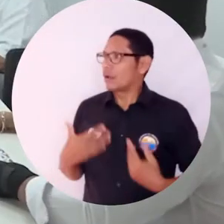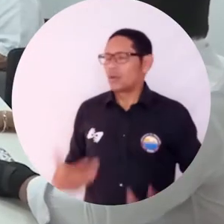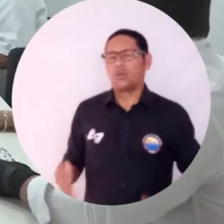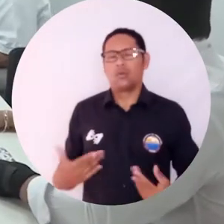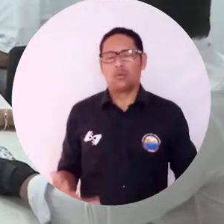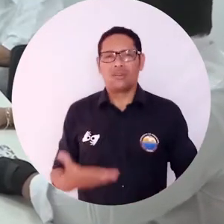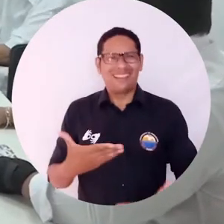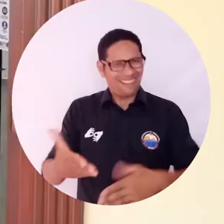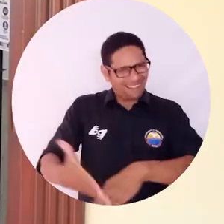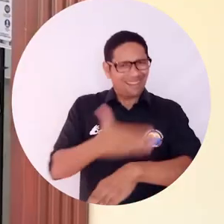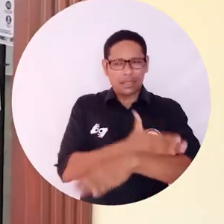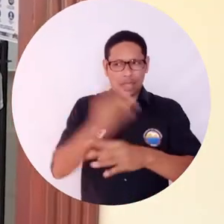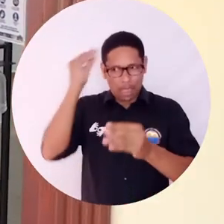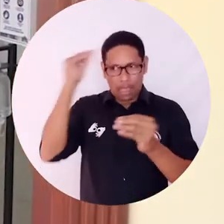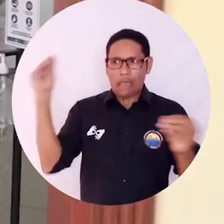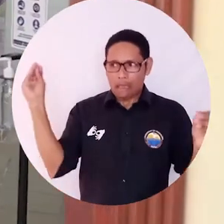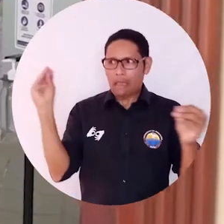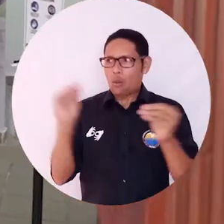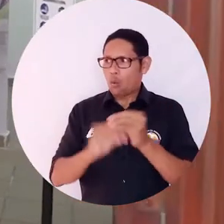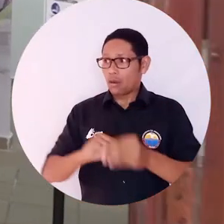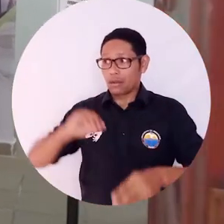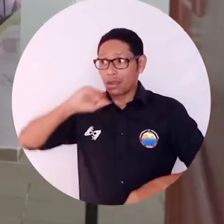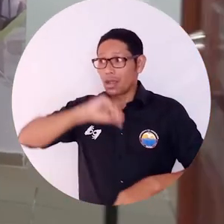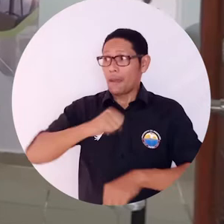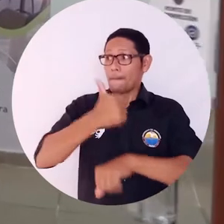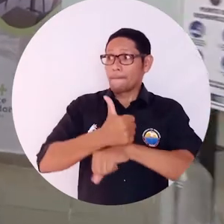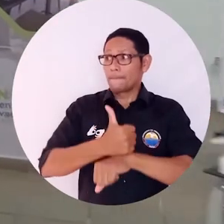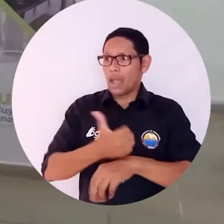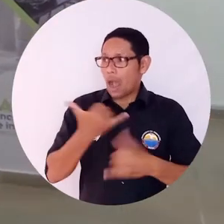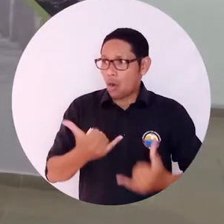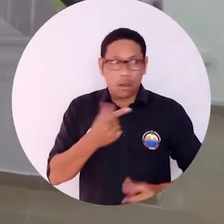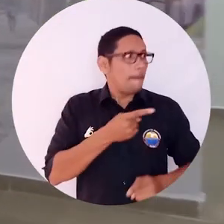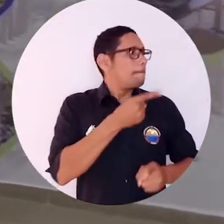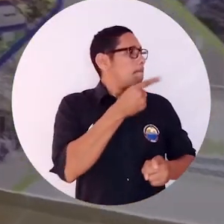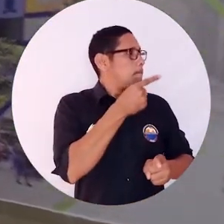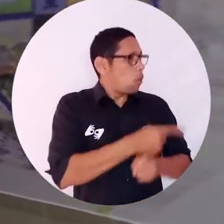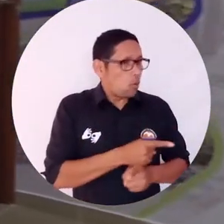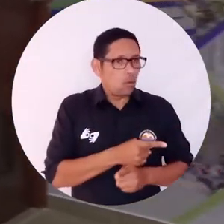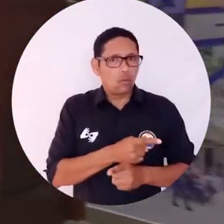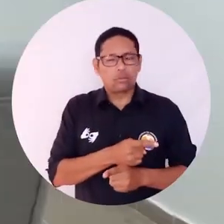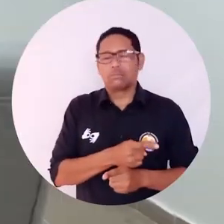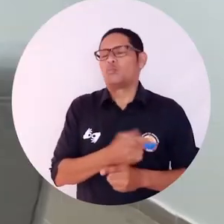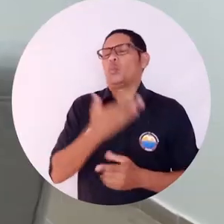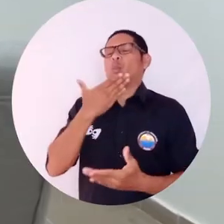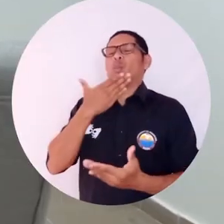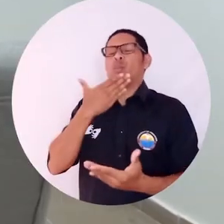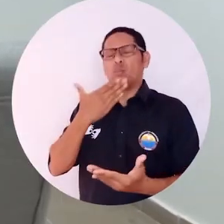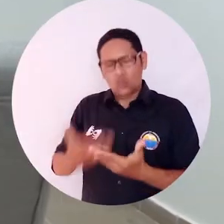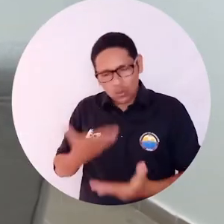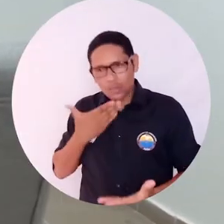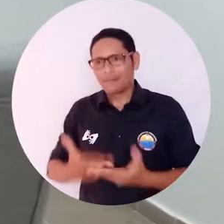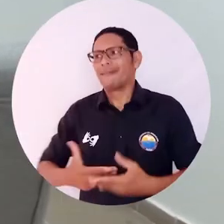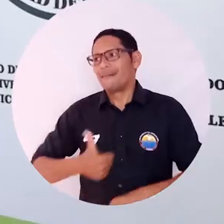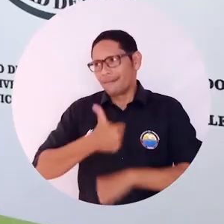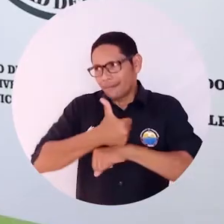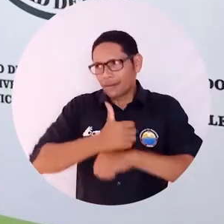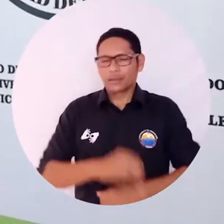Vera Salazar y hoy lo hemos materializado, situación que le agradecemos muy profundamente. Mucha